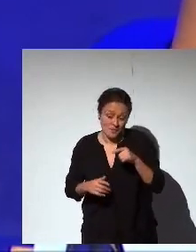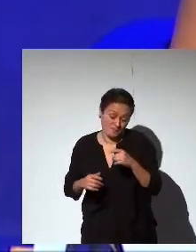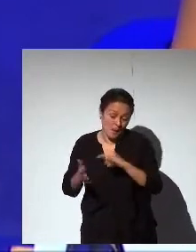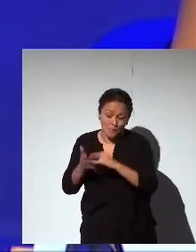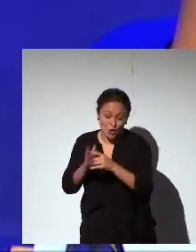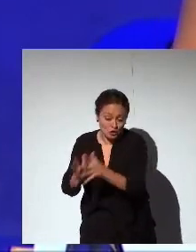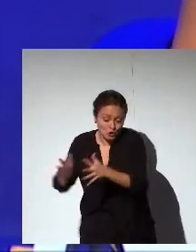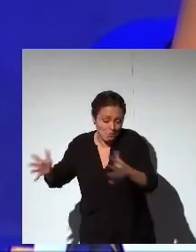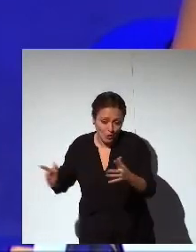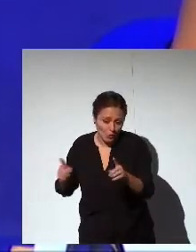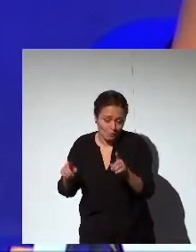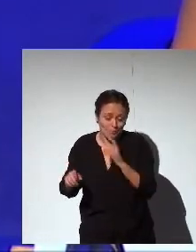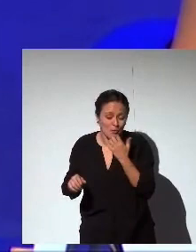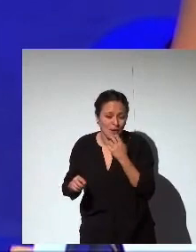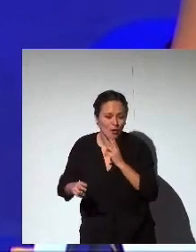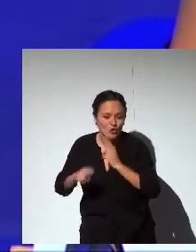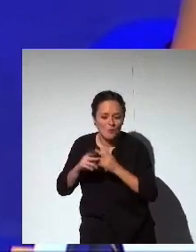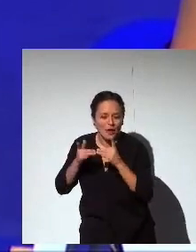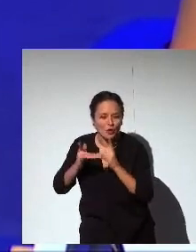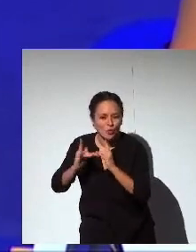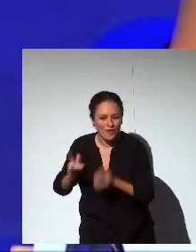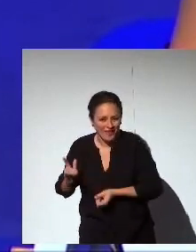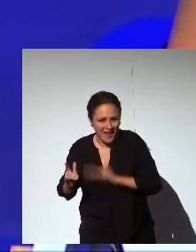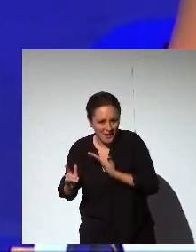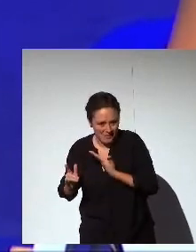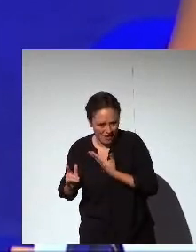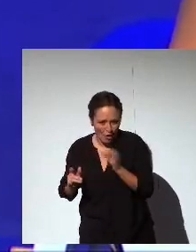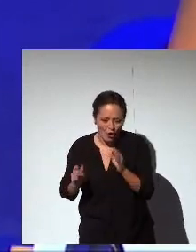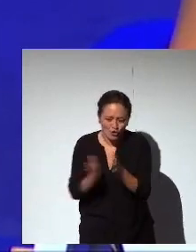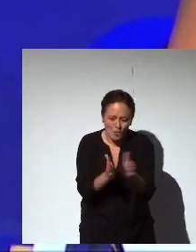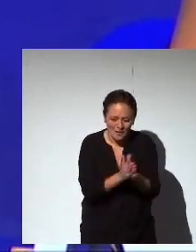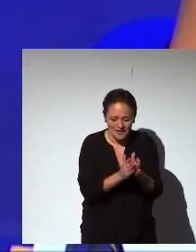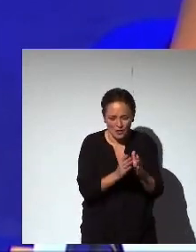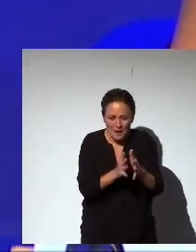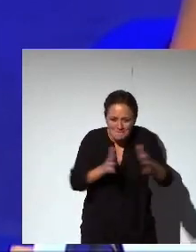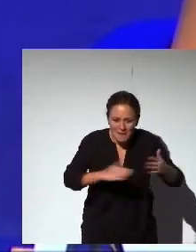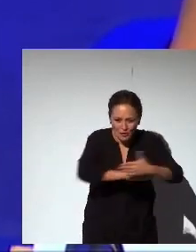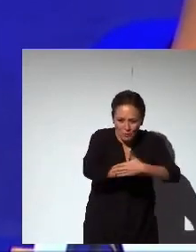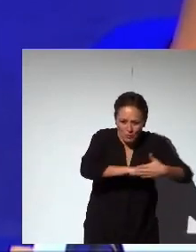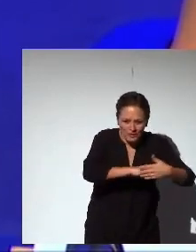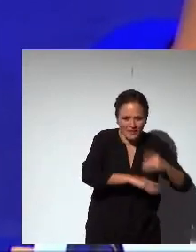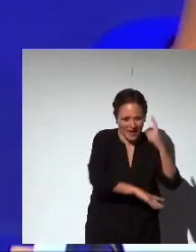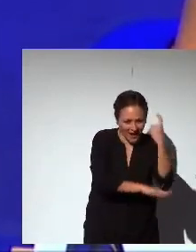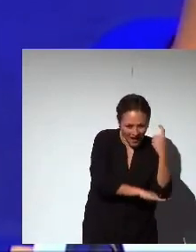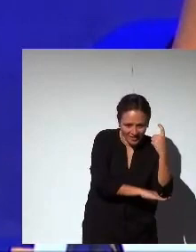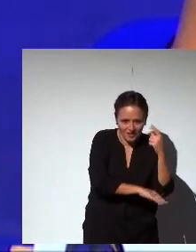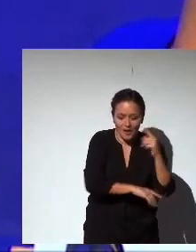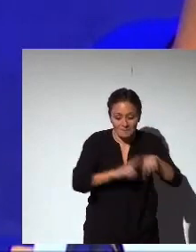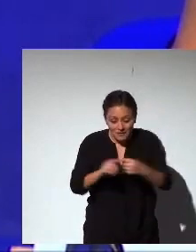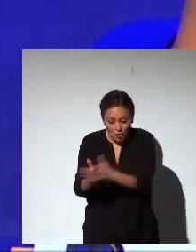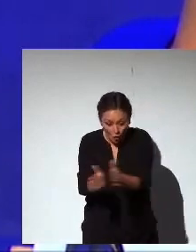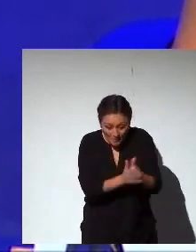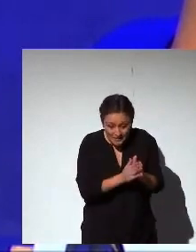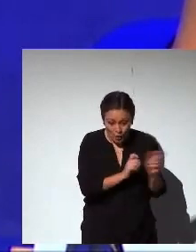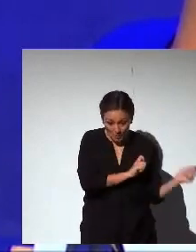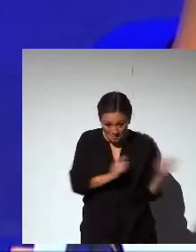macroproyectos absurdos como Cuna del Alma, los compañeros que estuvieron en el macropuerto de Agaete, los compañeros y compañeras que están trabajando con los inmigrantes,